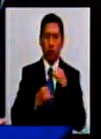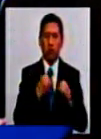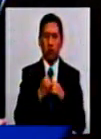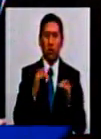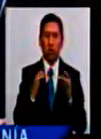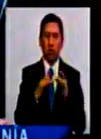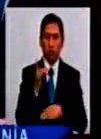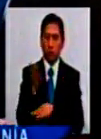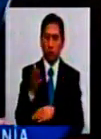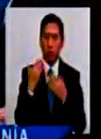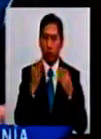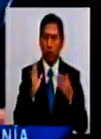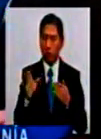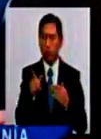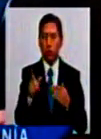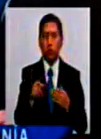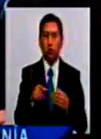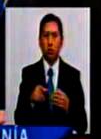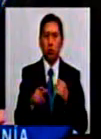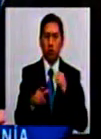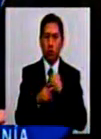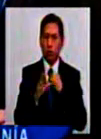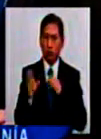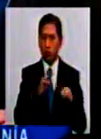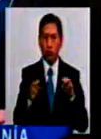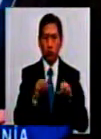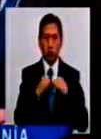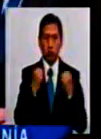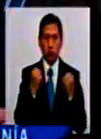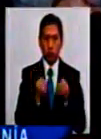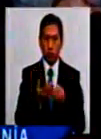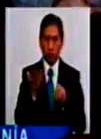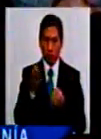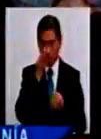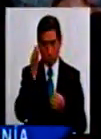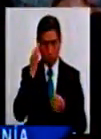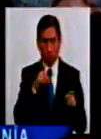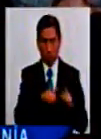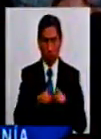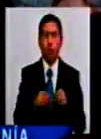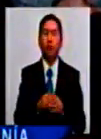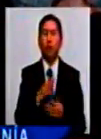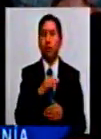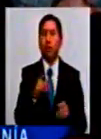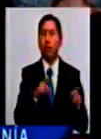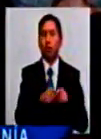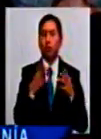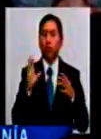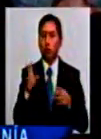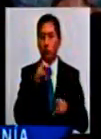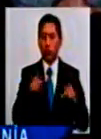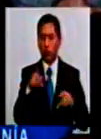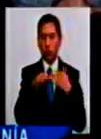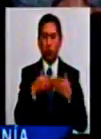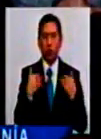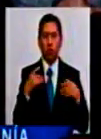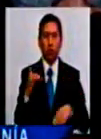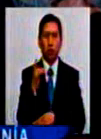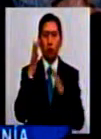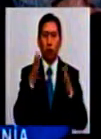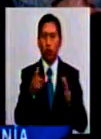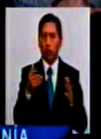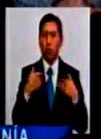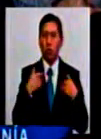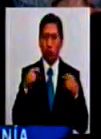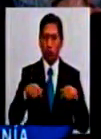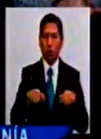Exteriores, los dirigentes de movimientos indígenas y sociales y a tantos paisanos y paisanas por